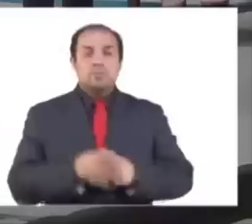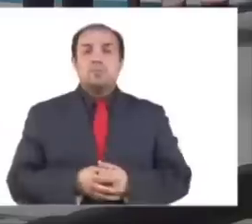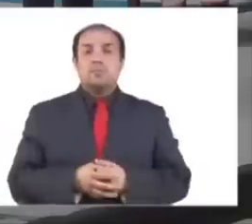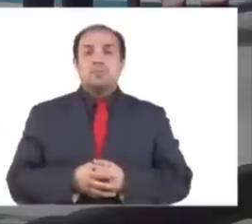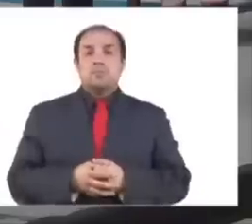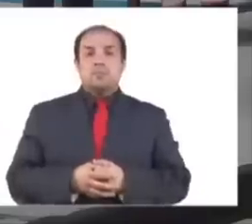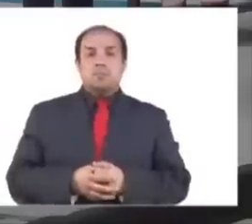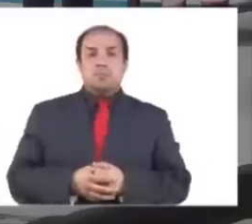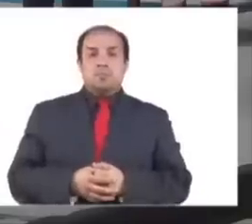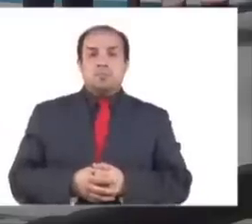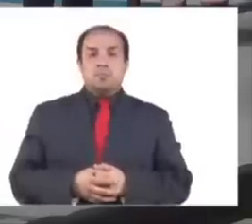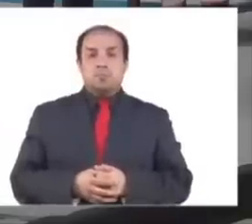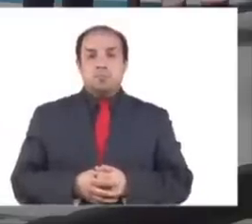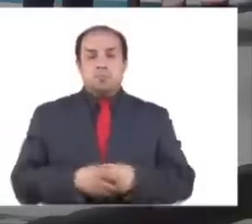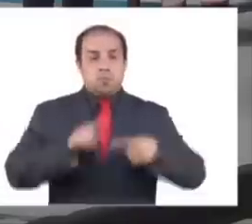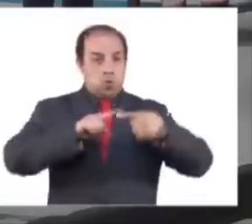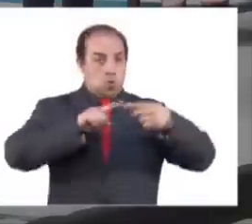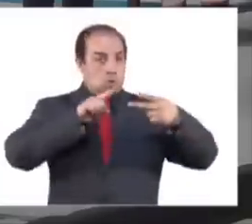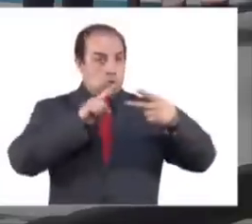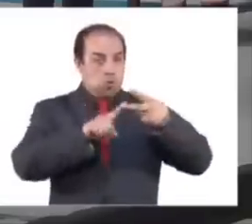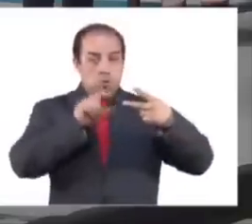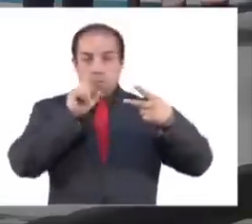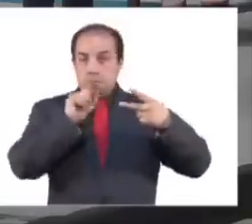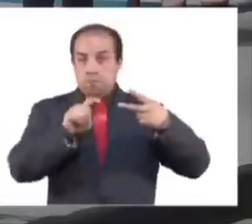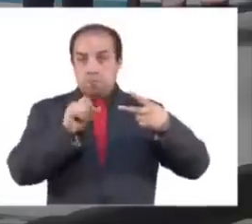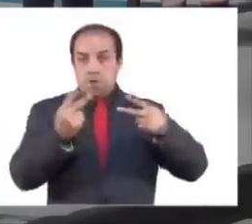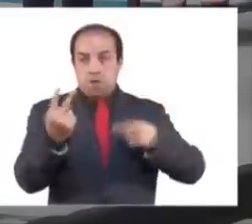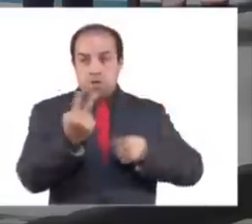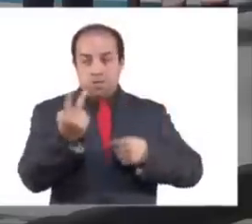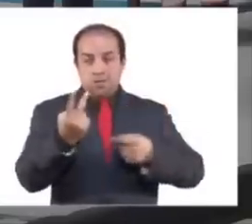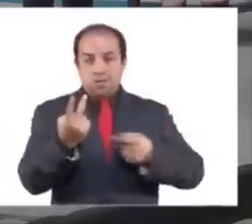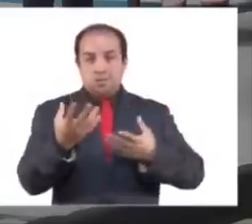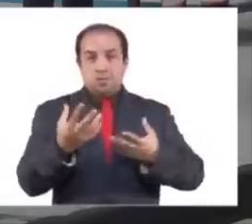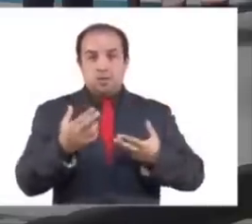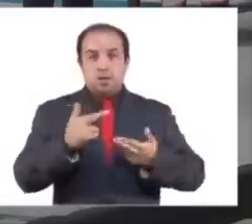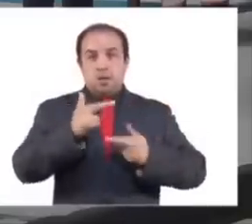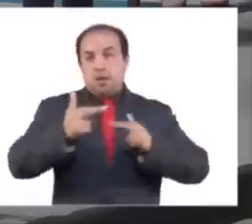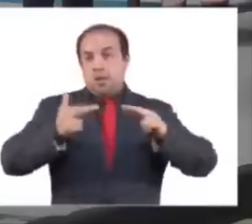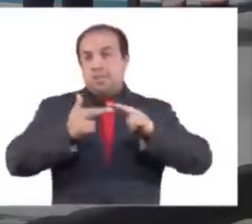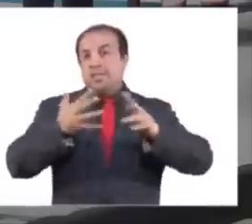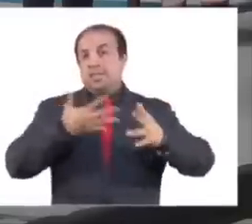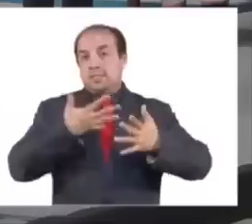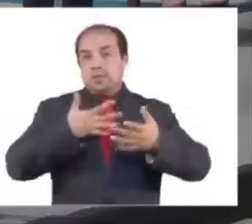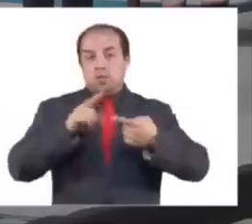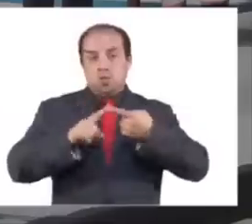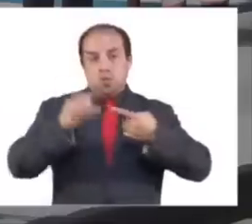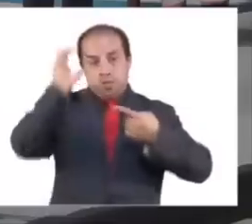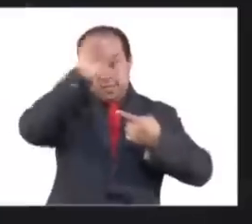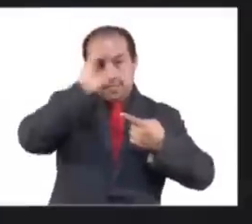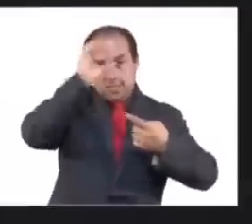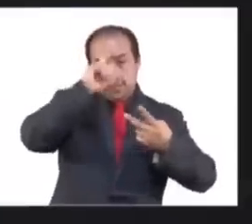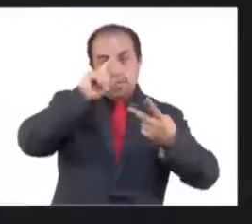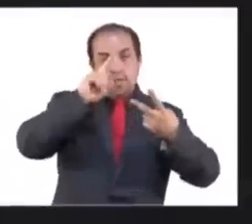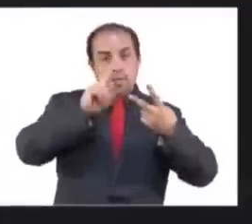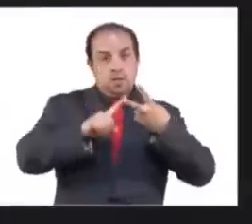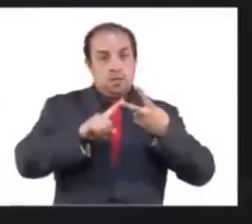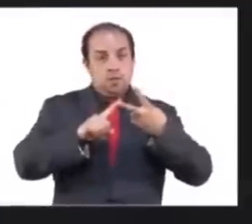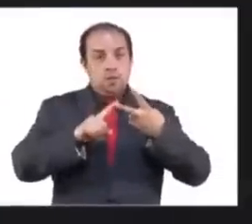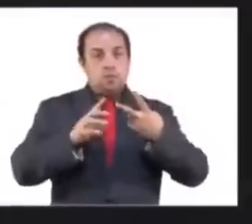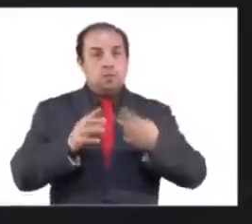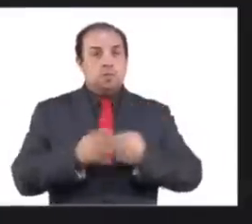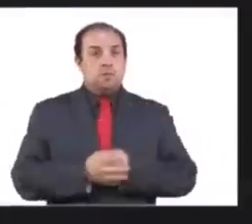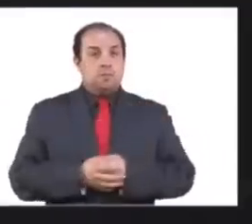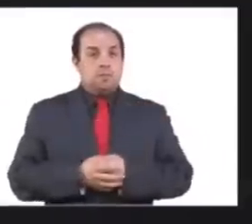energética, y al mismo tiempo, pues esta relación que tenemos entre la ciencia,